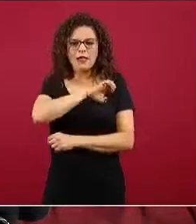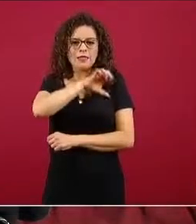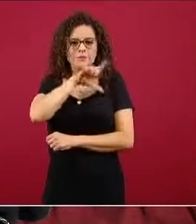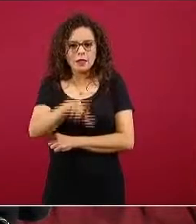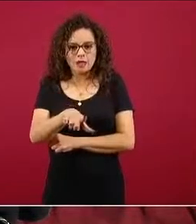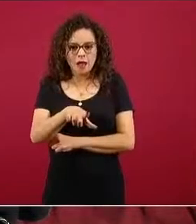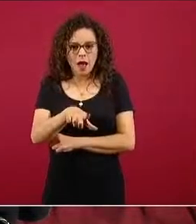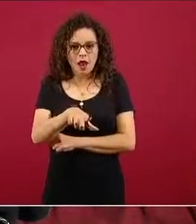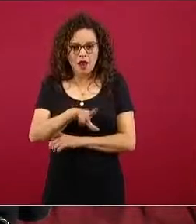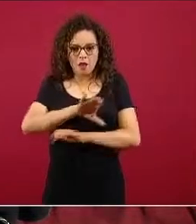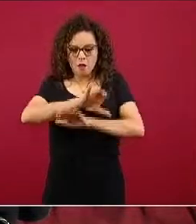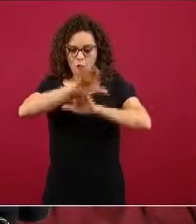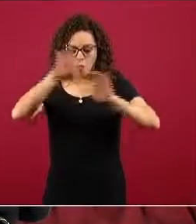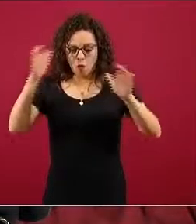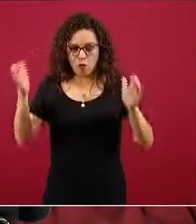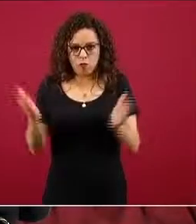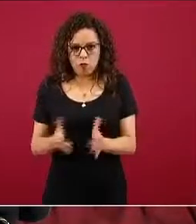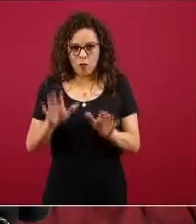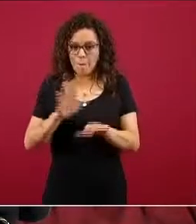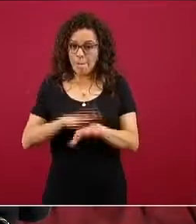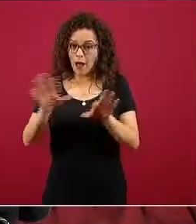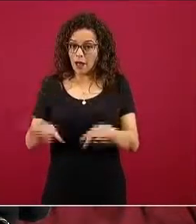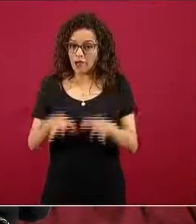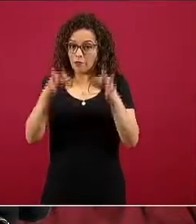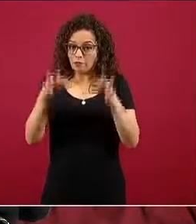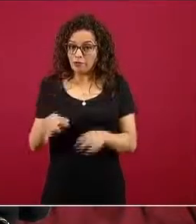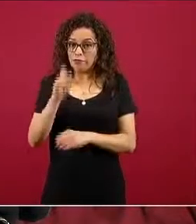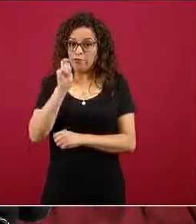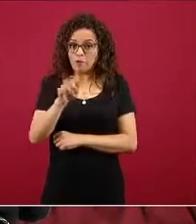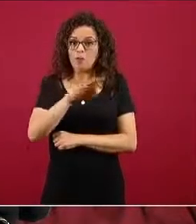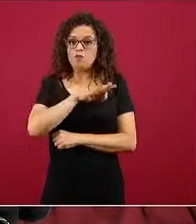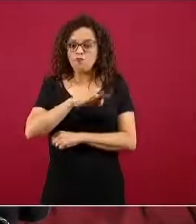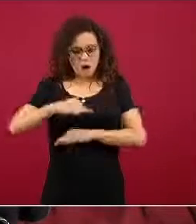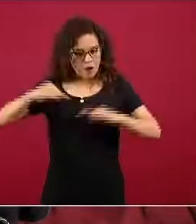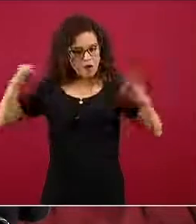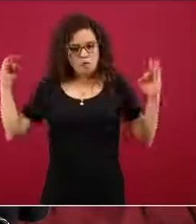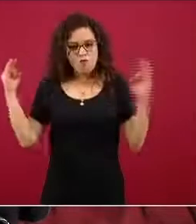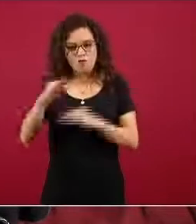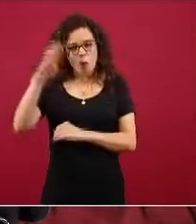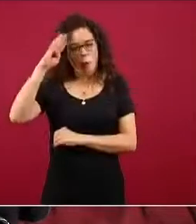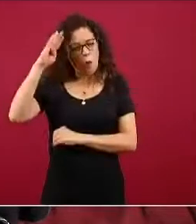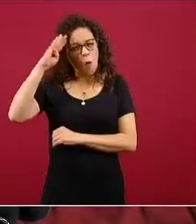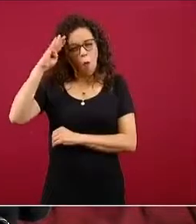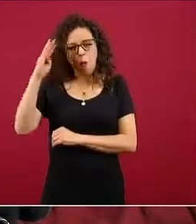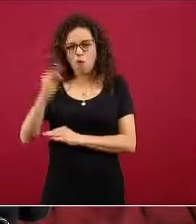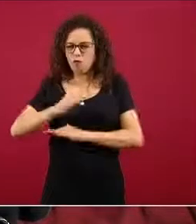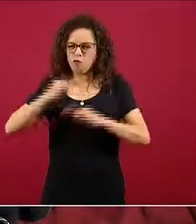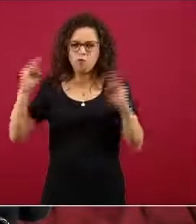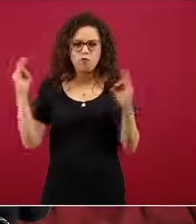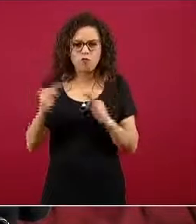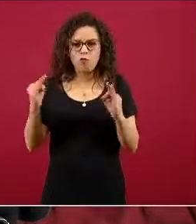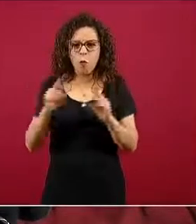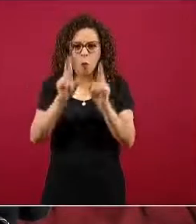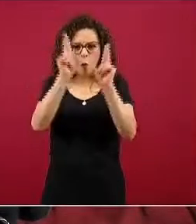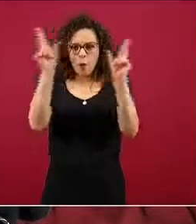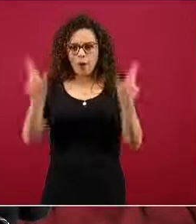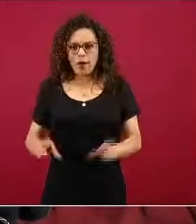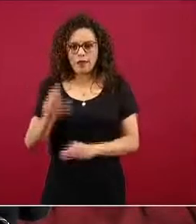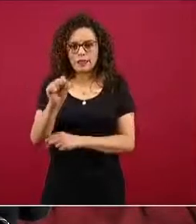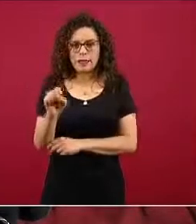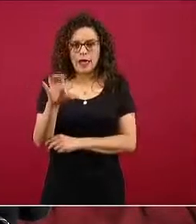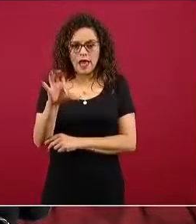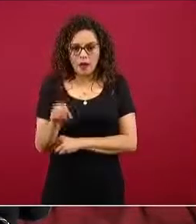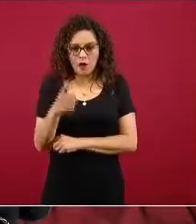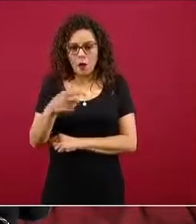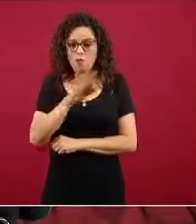de aislamiento eficiente que permite un estado de ultracongelación que se conserva con base en el uso de hielo seco,